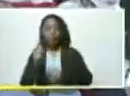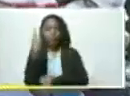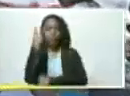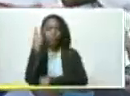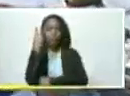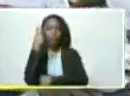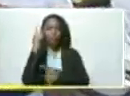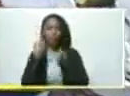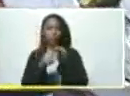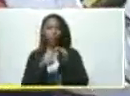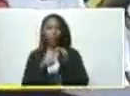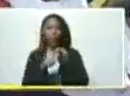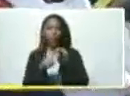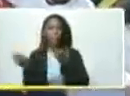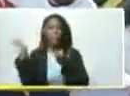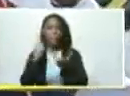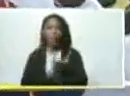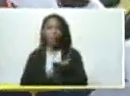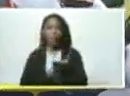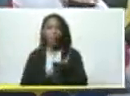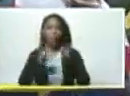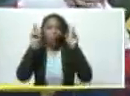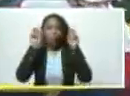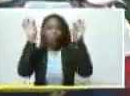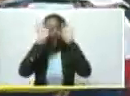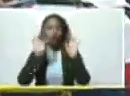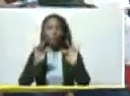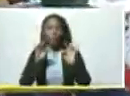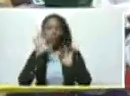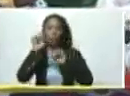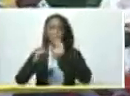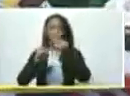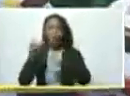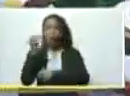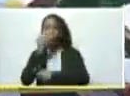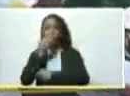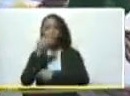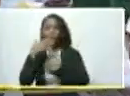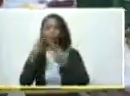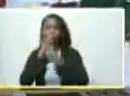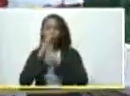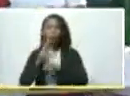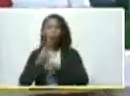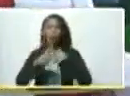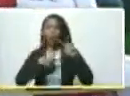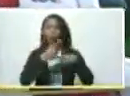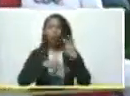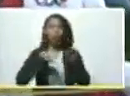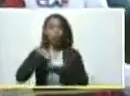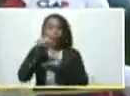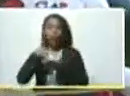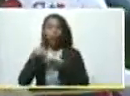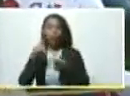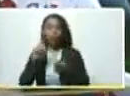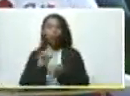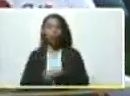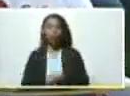primera, implementación de nuevos patrones de consumo nutricionales que respondan a la producción nacional.